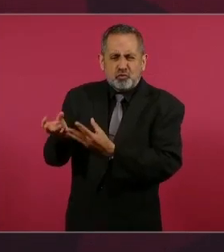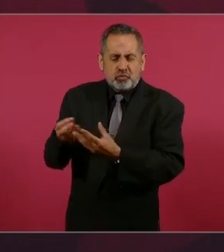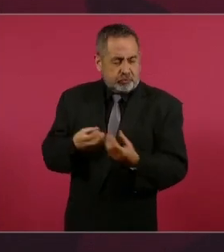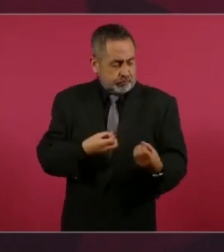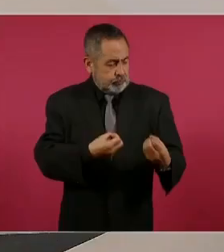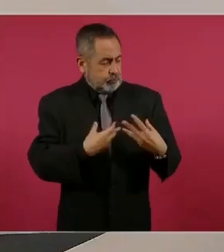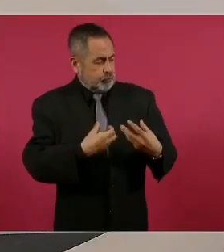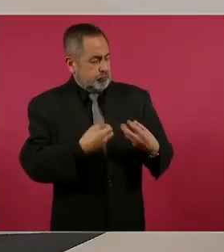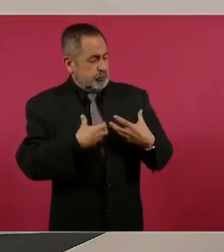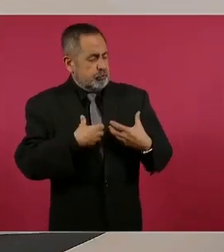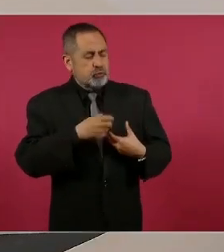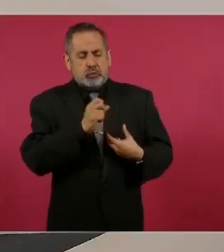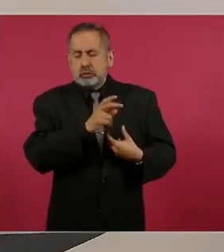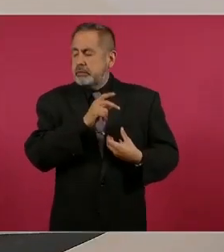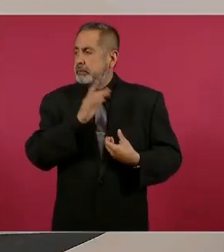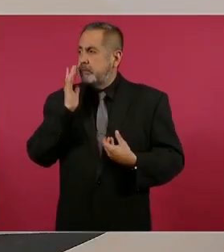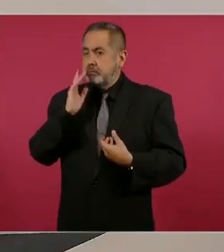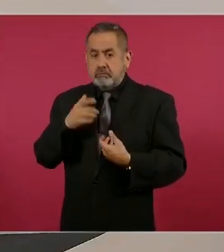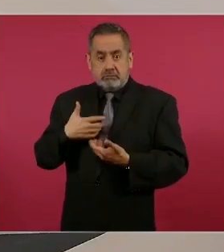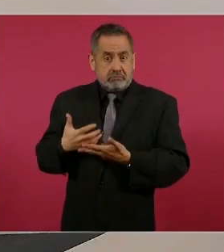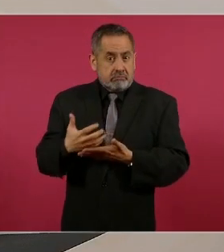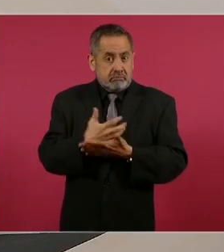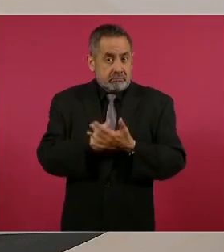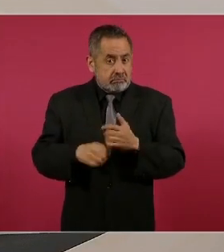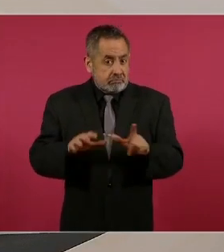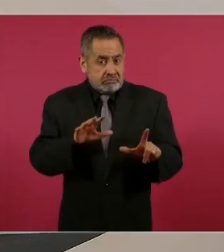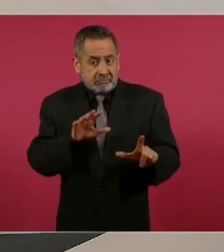buenos sueldos, 700 mil pesos